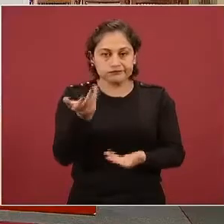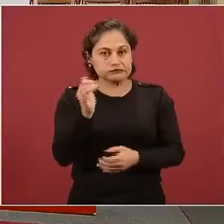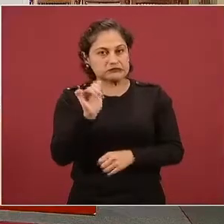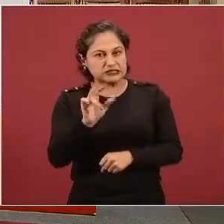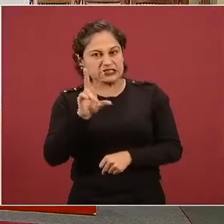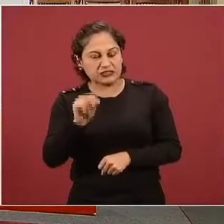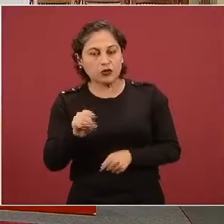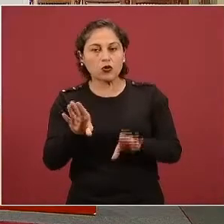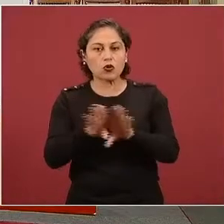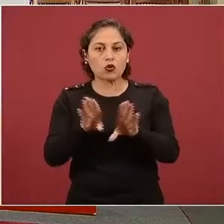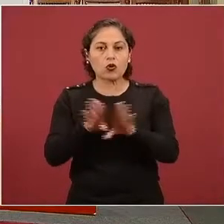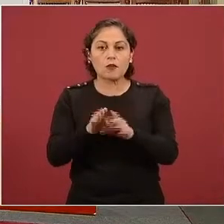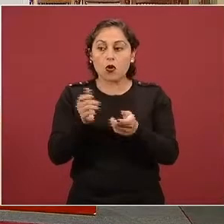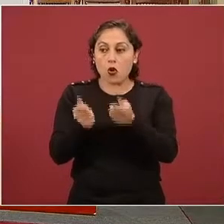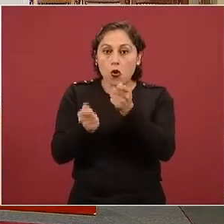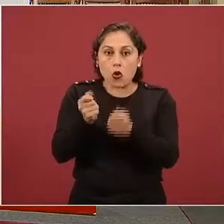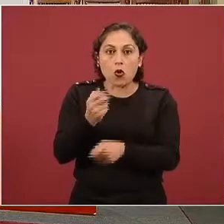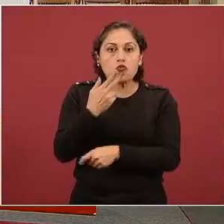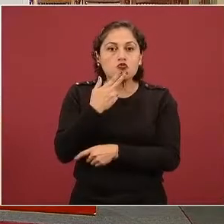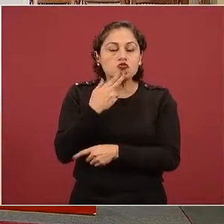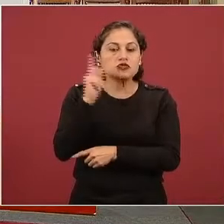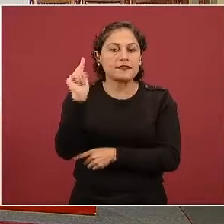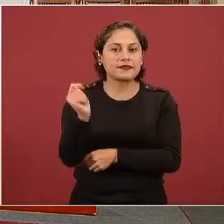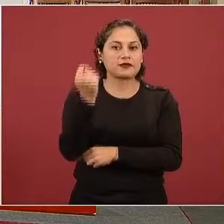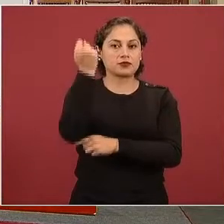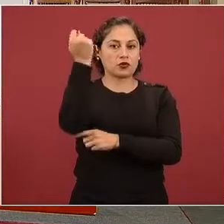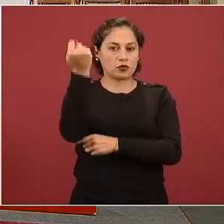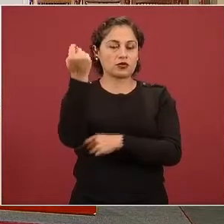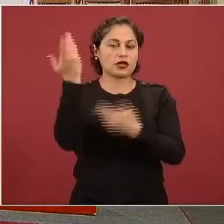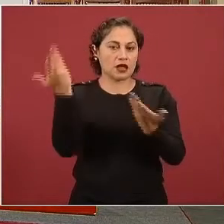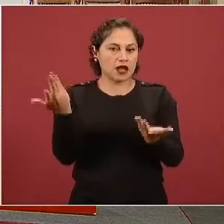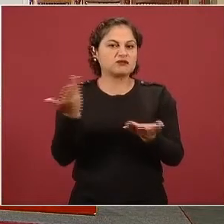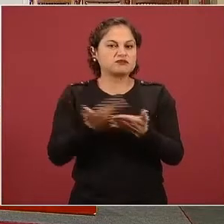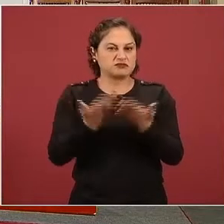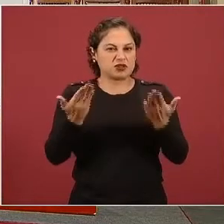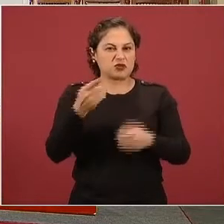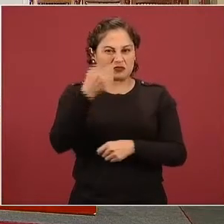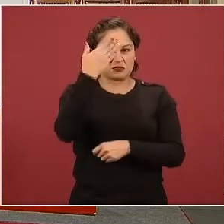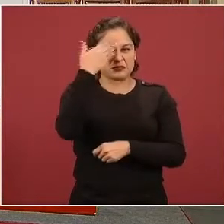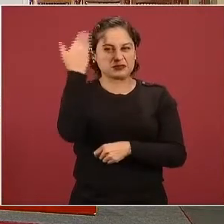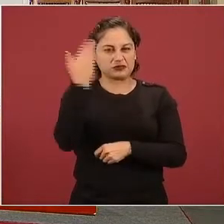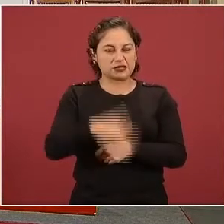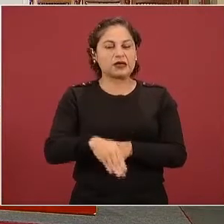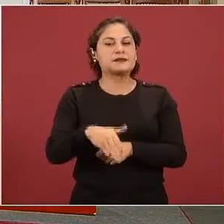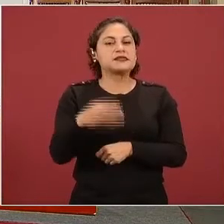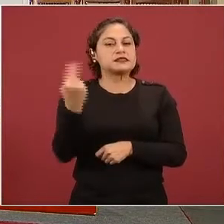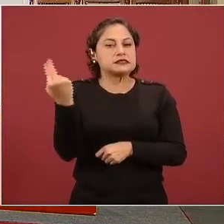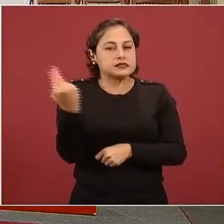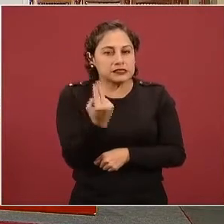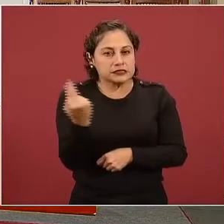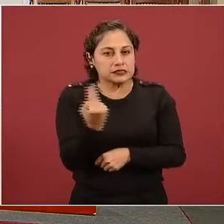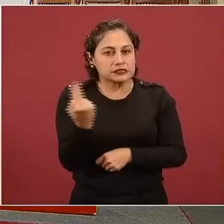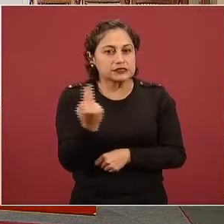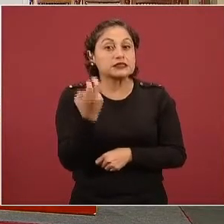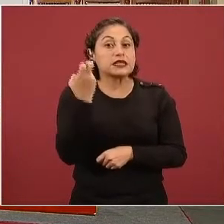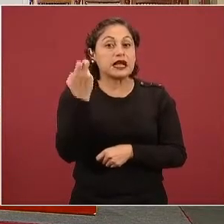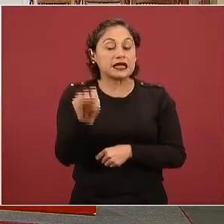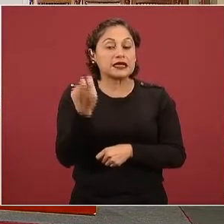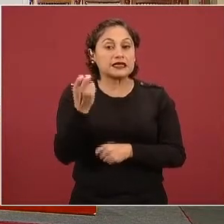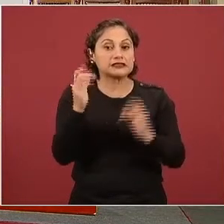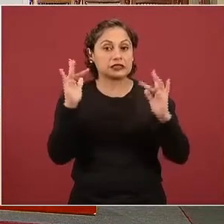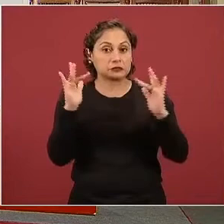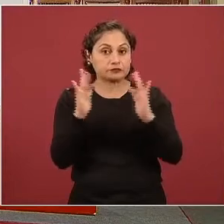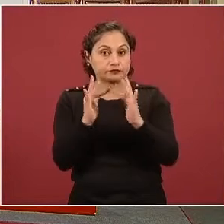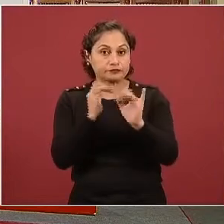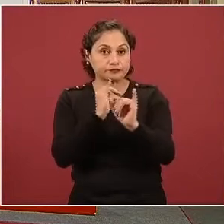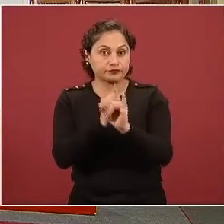ciertos dispositivos electrónicos que hoy son una necesidad para poder tener una vida relacional fuera del hogar,